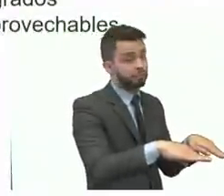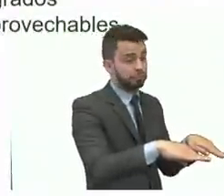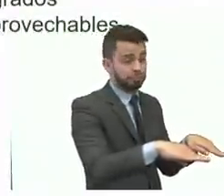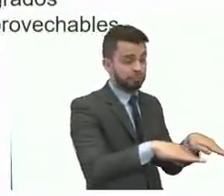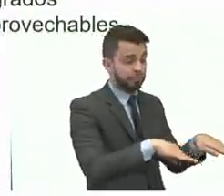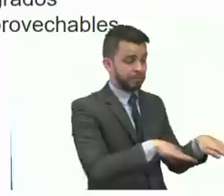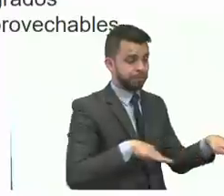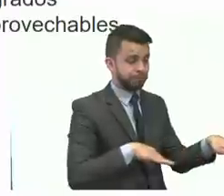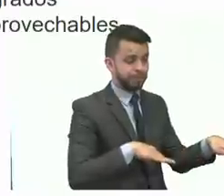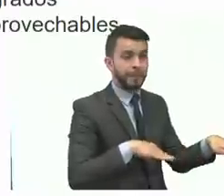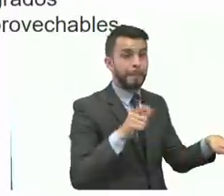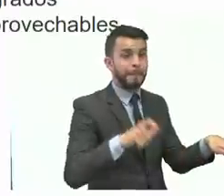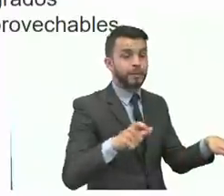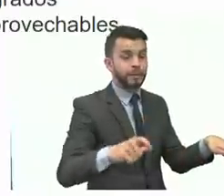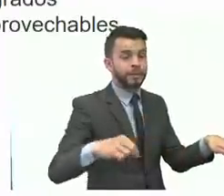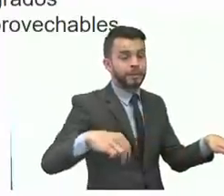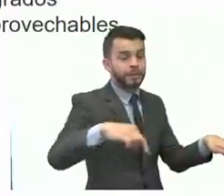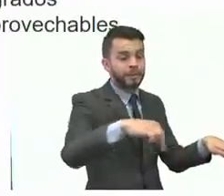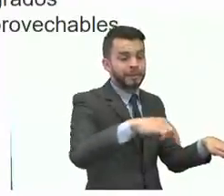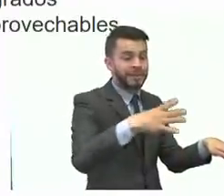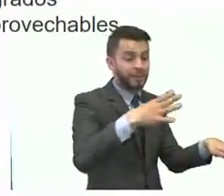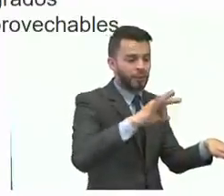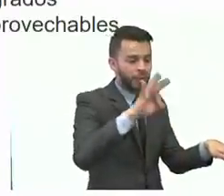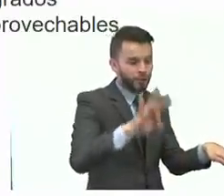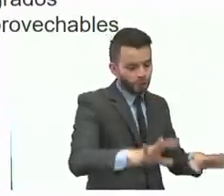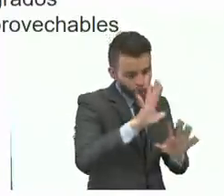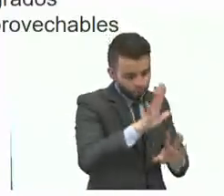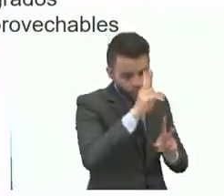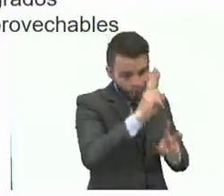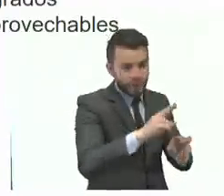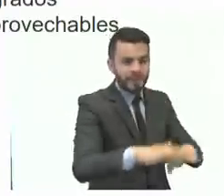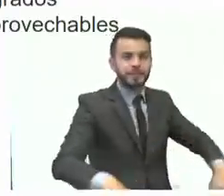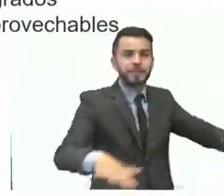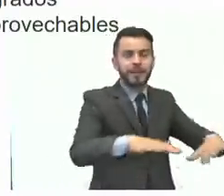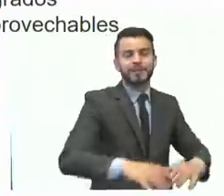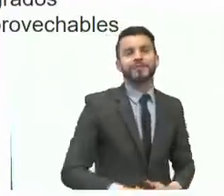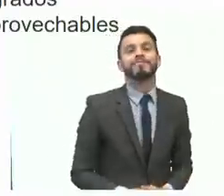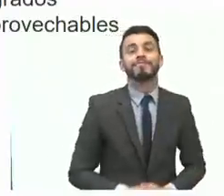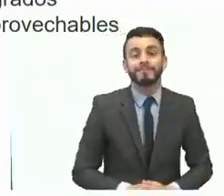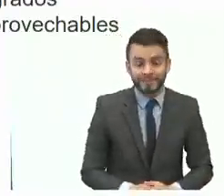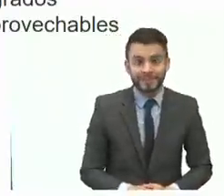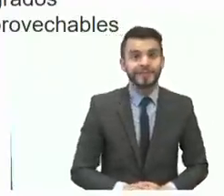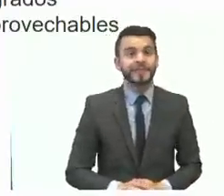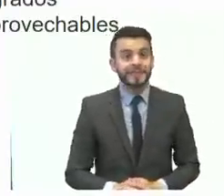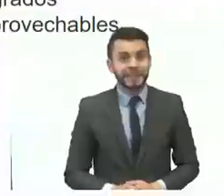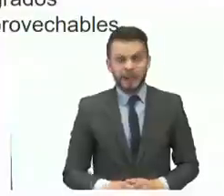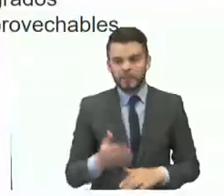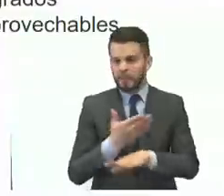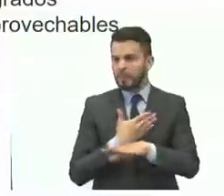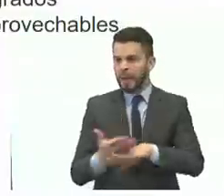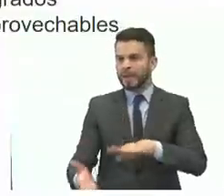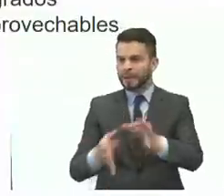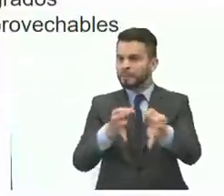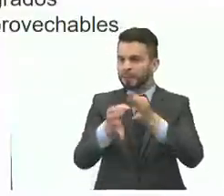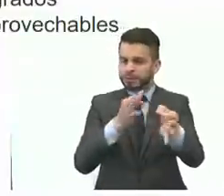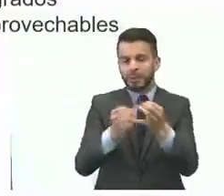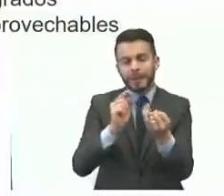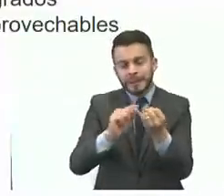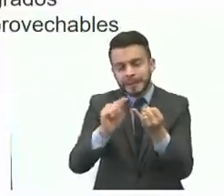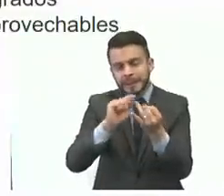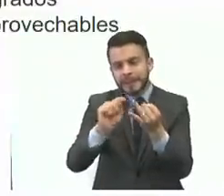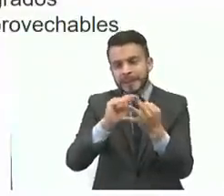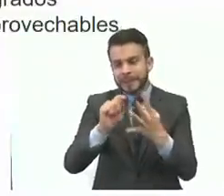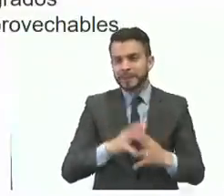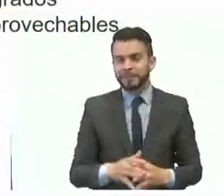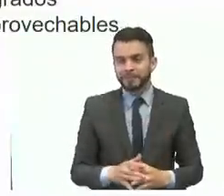del espacio será para los peatones. O sea, la redistribución del espacio es grande. Ya se las voy a explicar un poquito más en detalle.